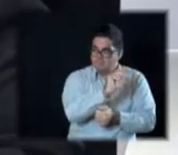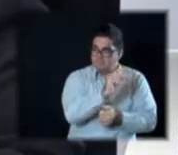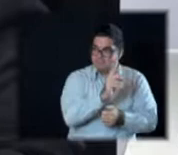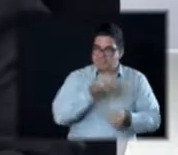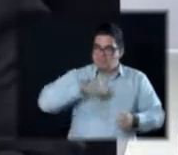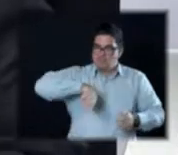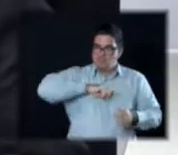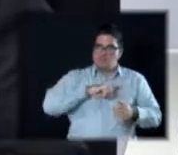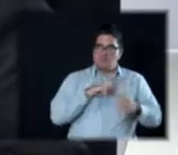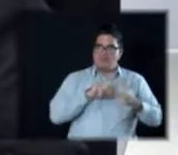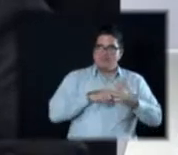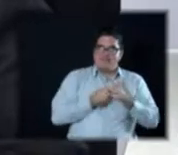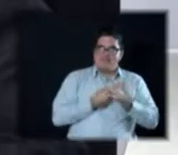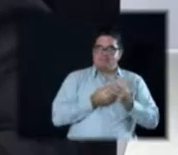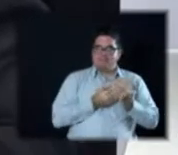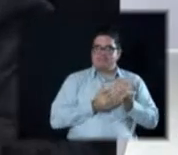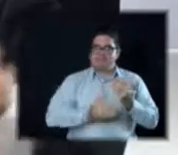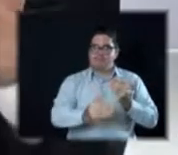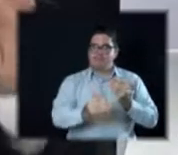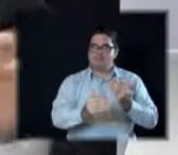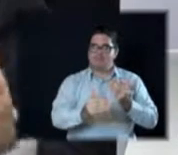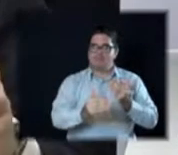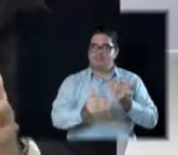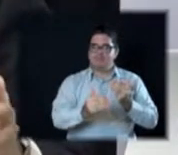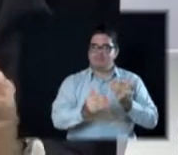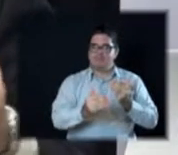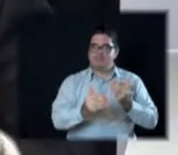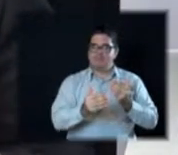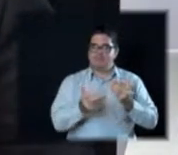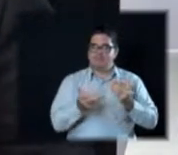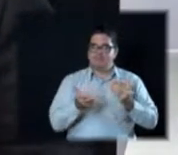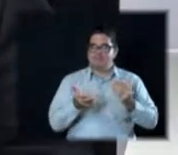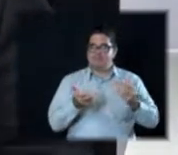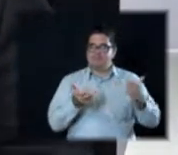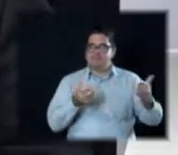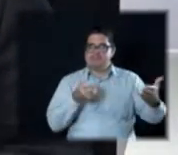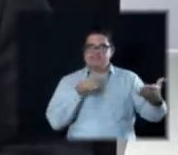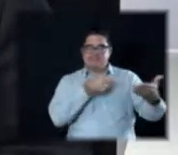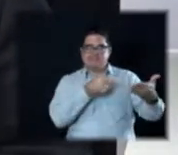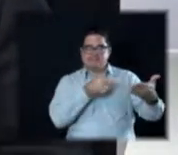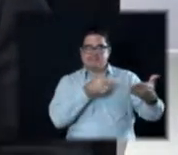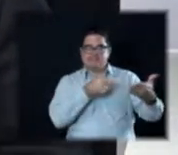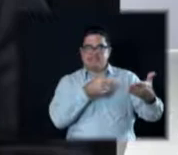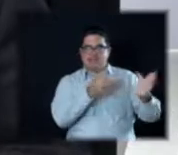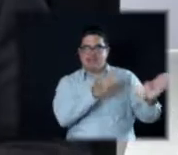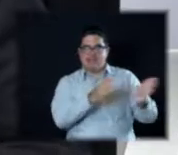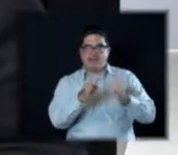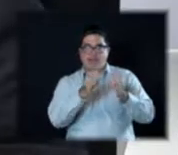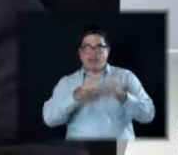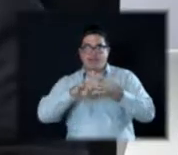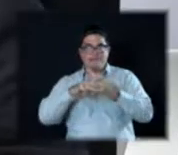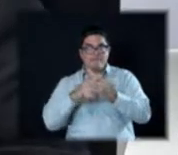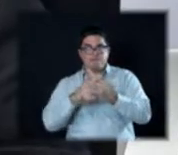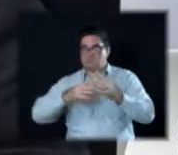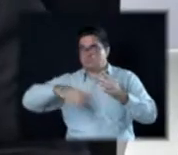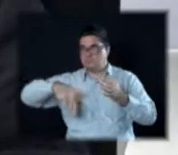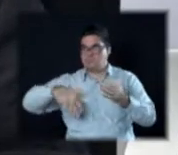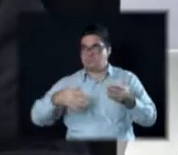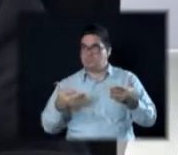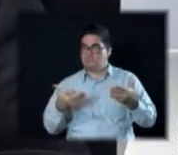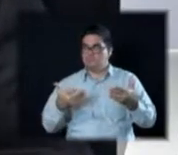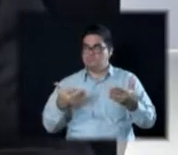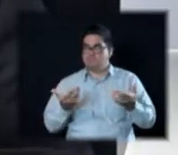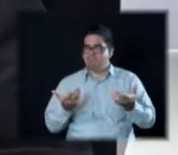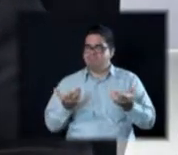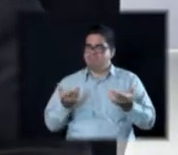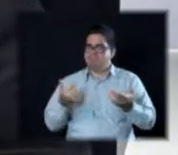llegamos, esa puesta al día del sistema integrado no había comenzado. Eso es lo que